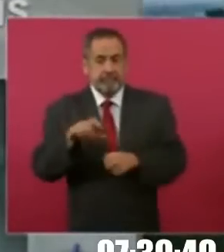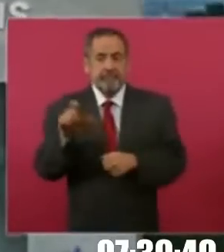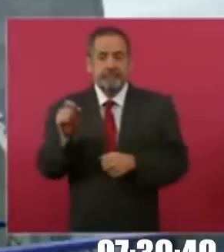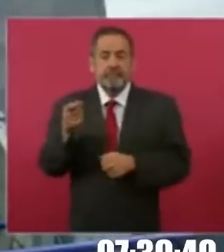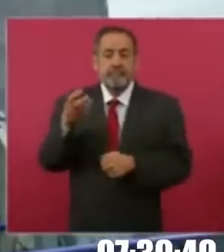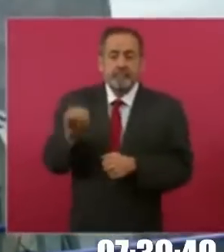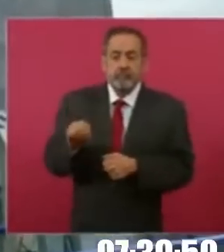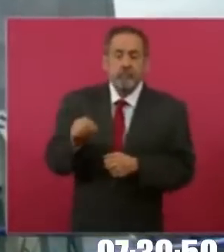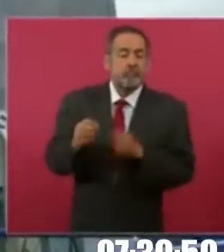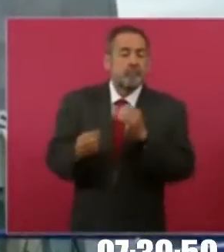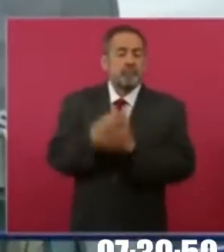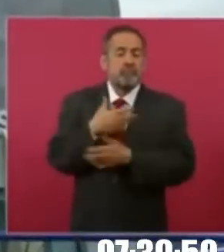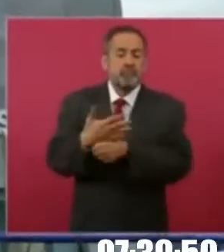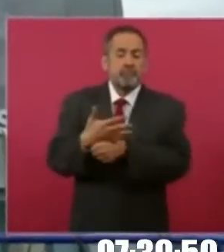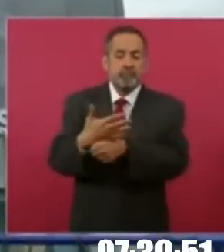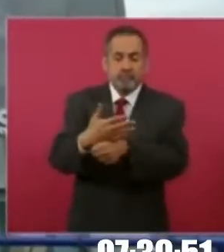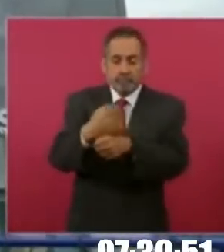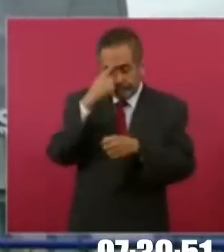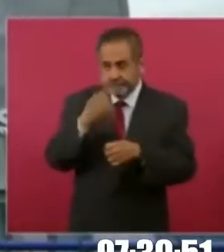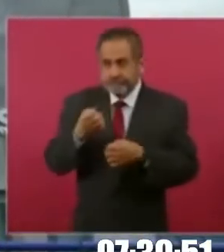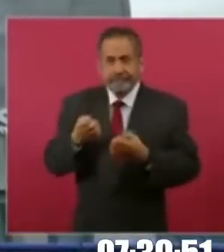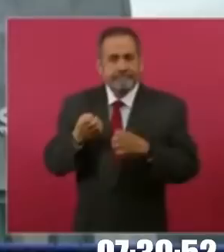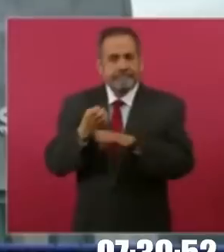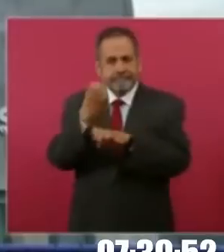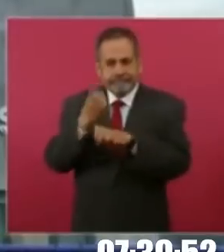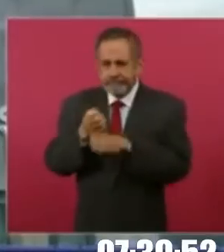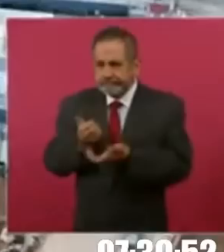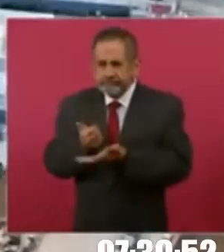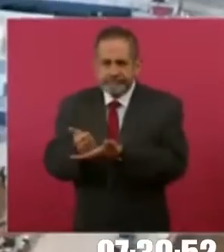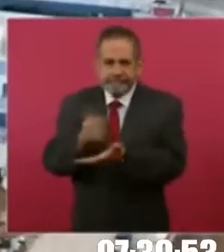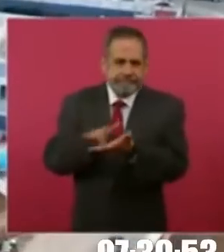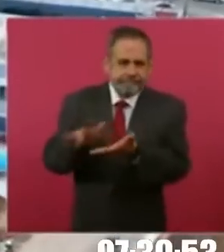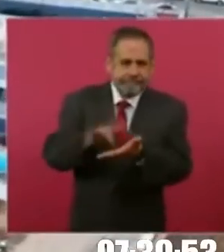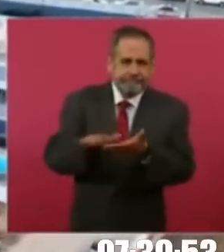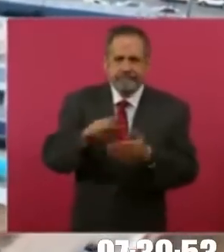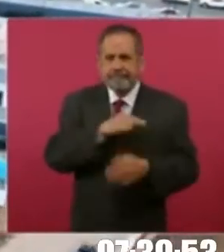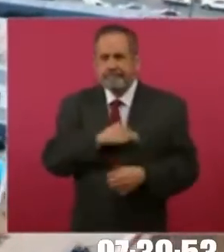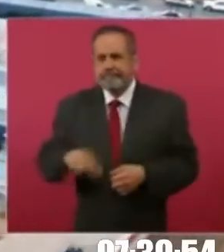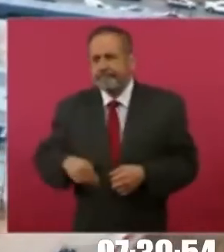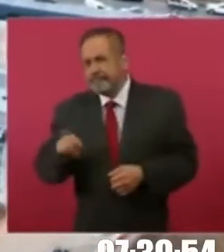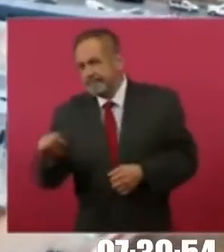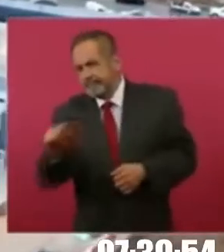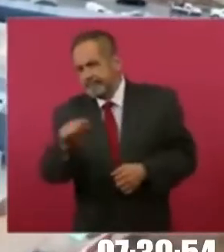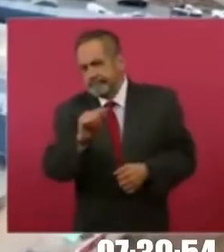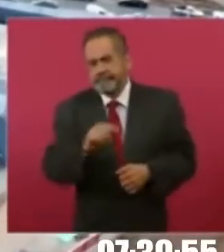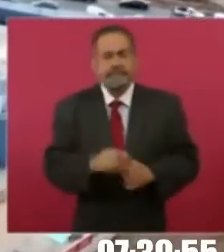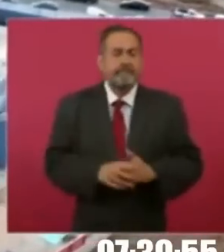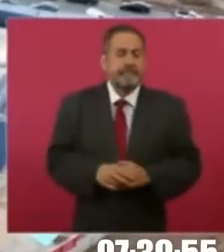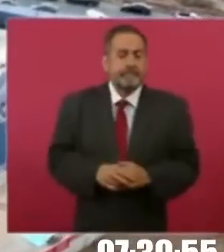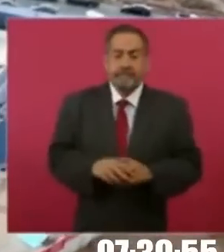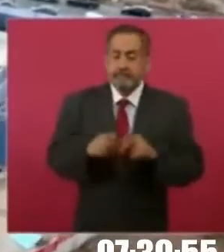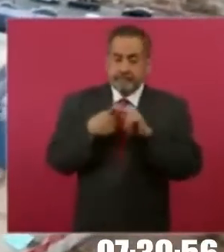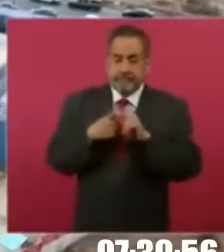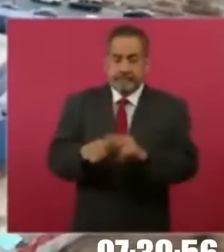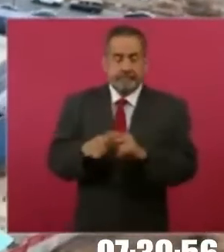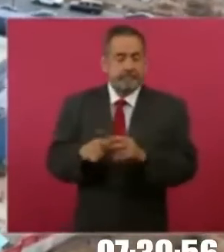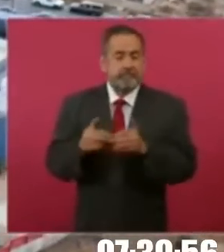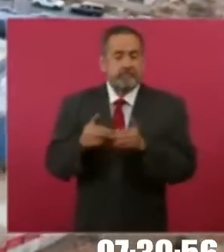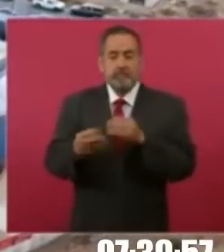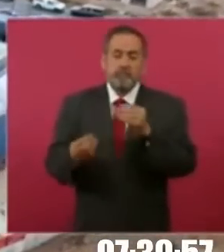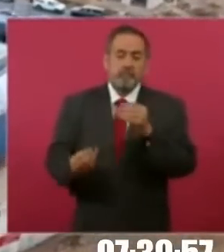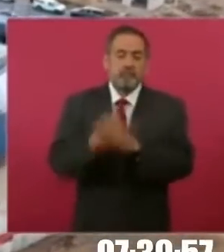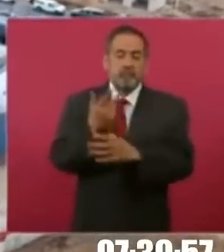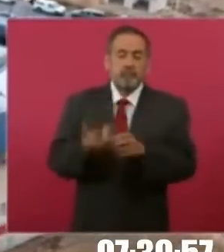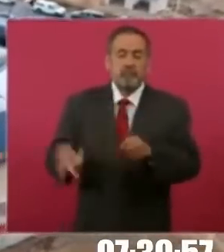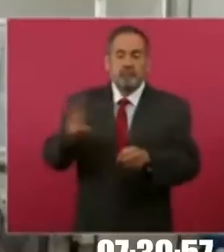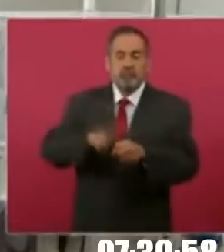ambulancias para el servicio Estatal de salud y en apoyo de los municipios pusimos en marcha el nuevo